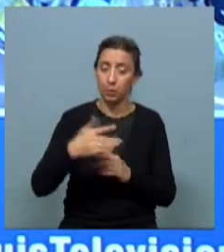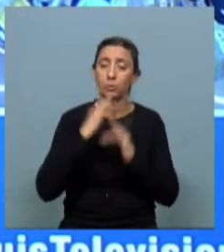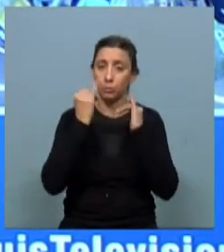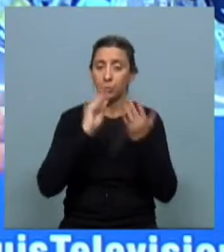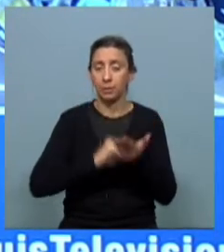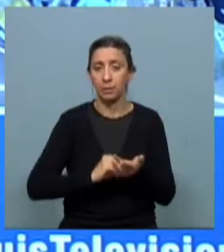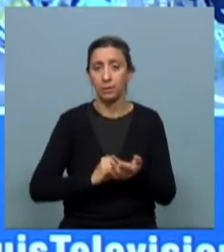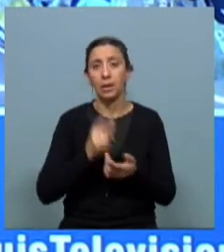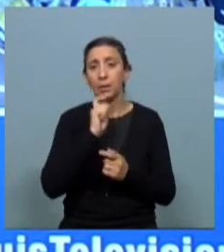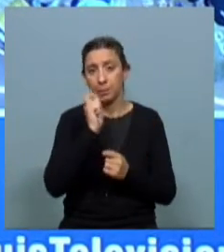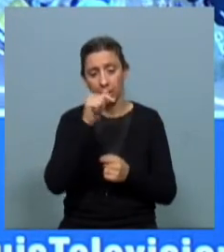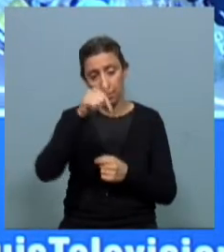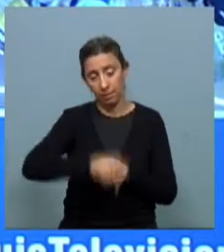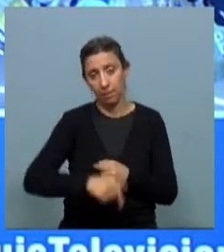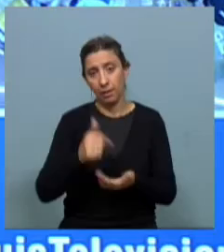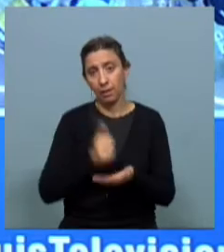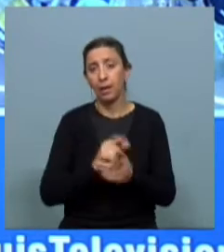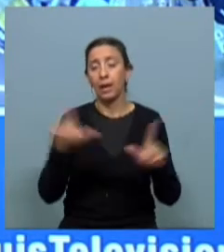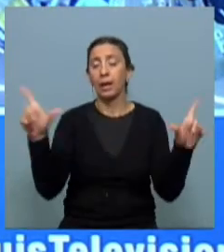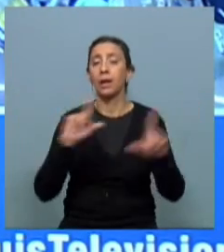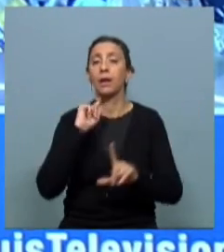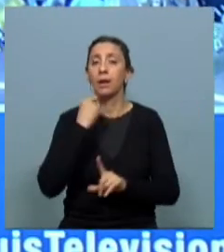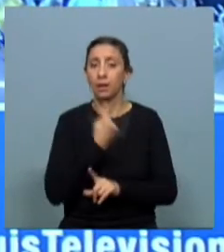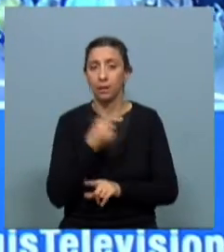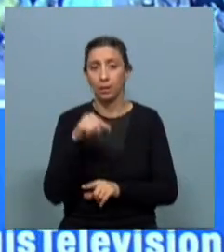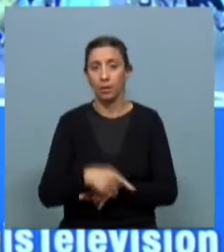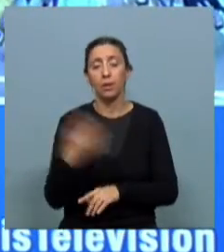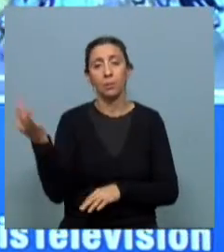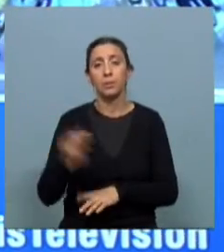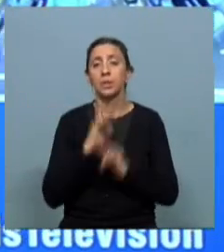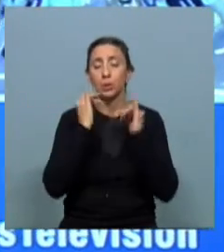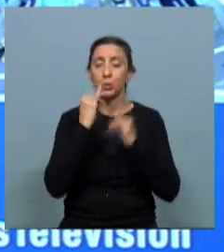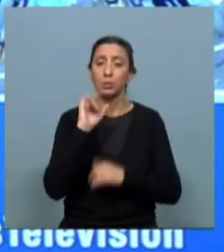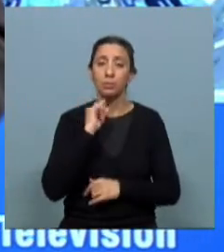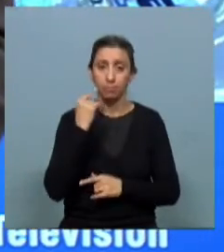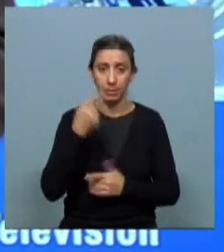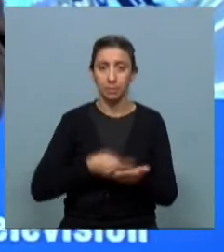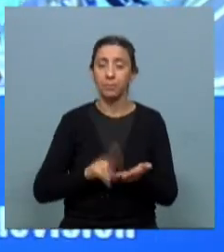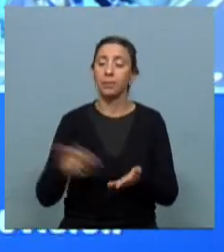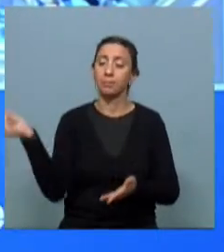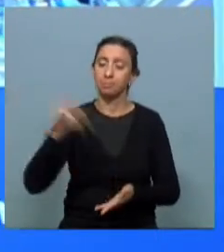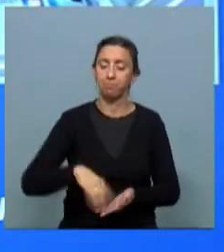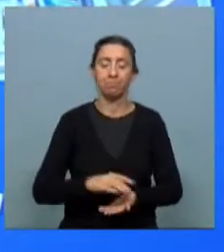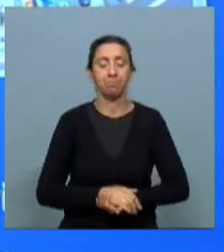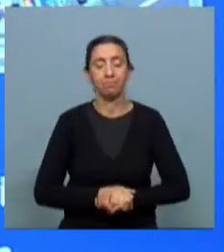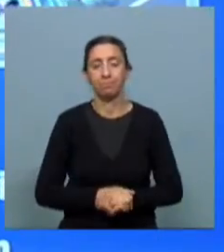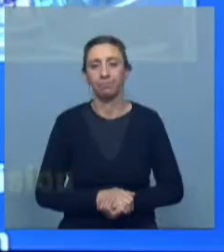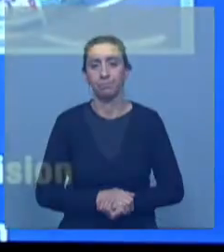información, tenemos más entrevistas en vivo. Estamos aquí en la pantalla de Canal 13 con este especial de Noticias 13. Ya volvemos con mucho más.